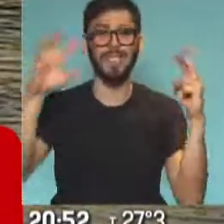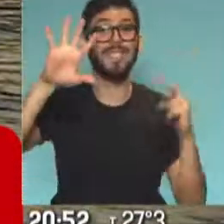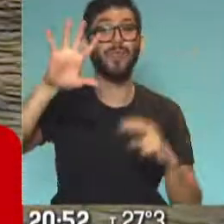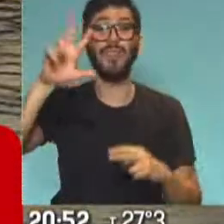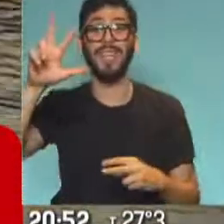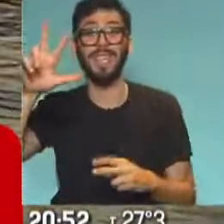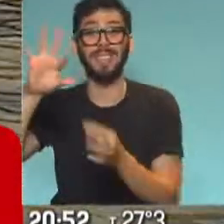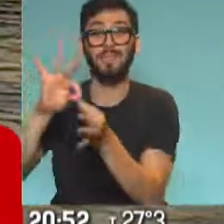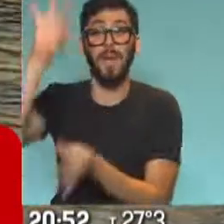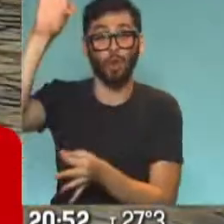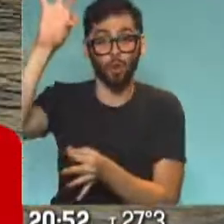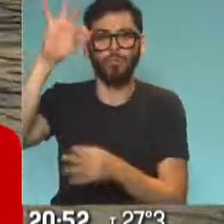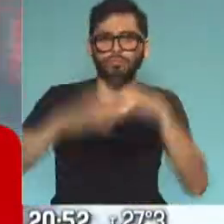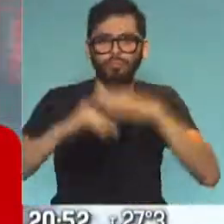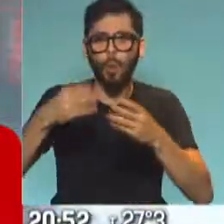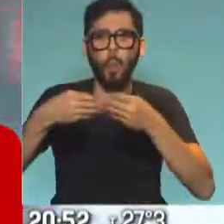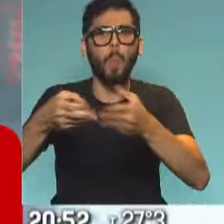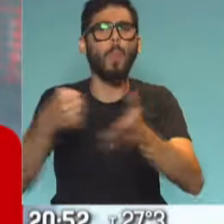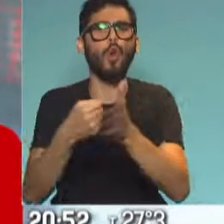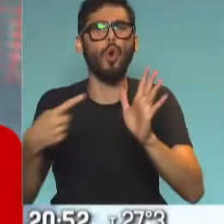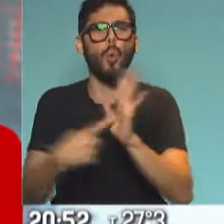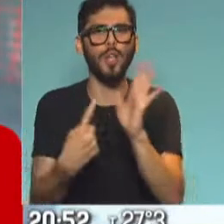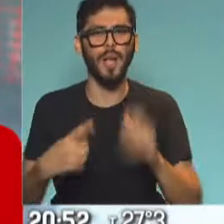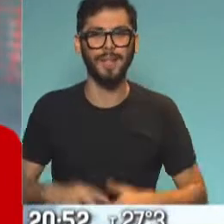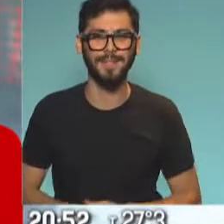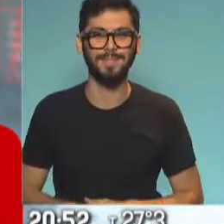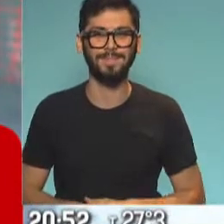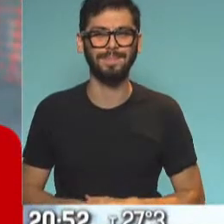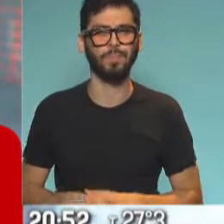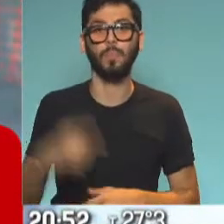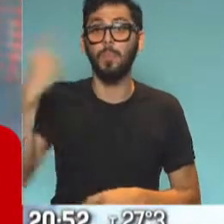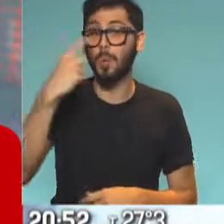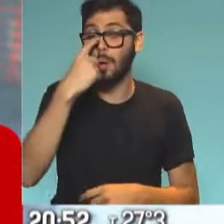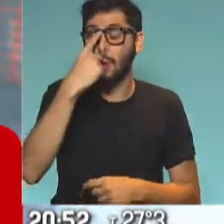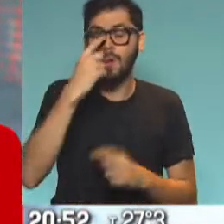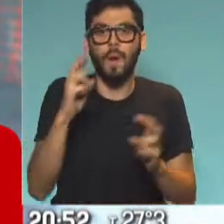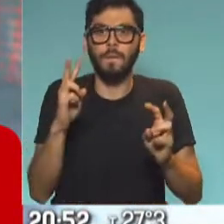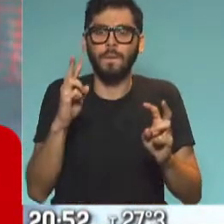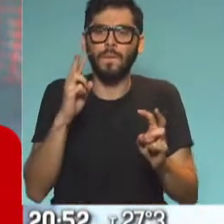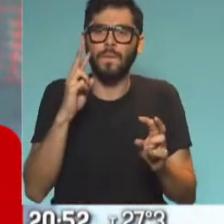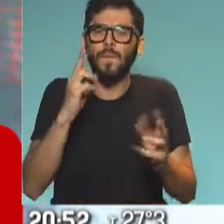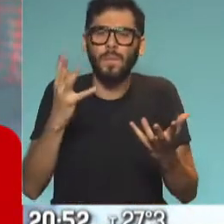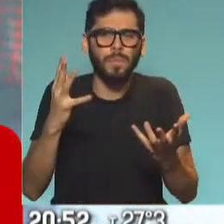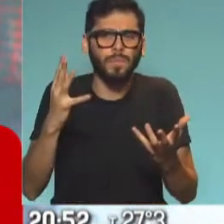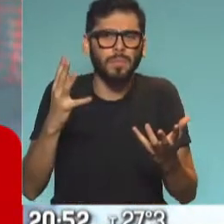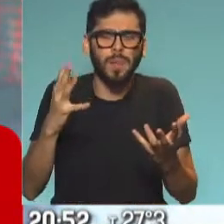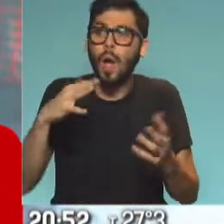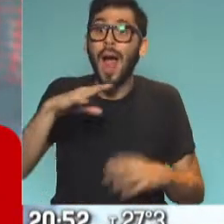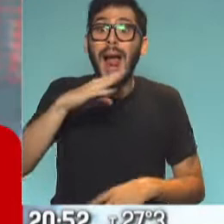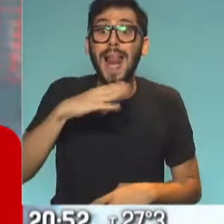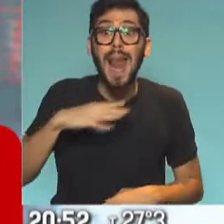en el puerto de Buenos Aires. Primero vos vas a ver la imagen del transbordador en cada lugar de la Boca, en